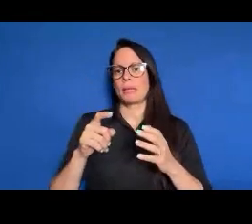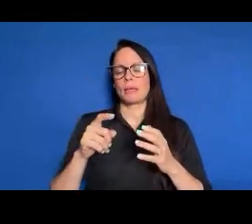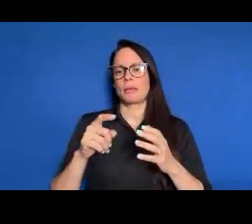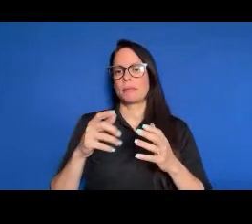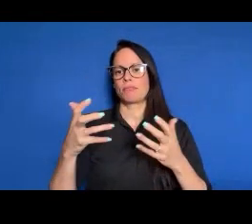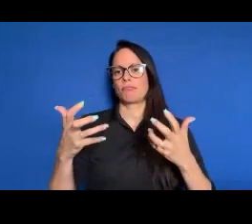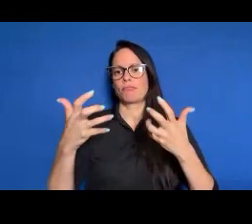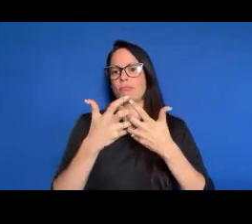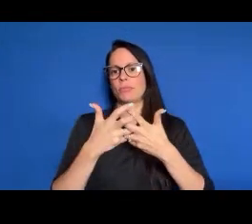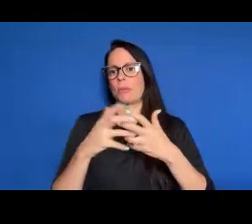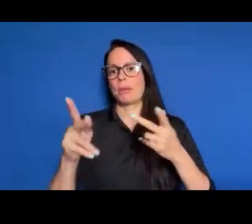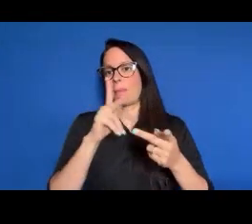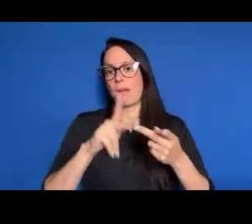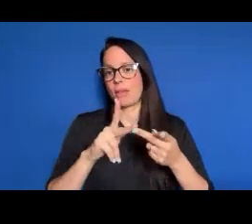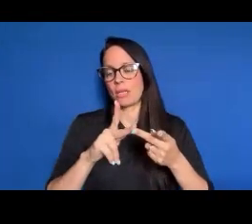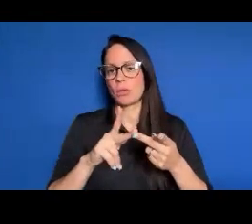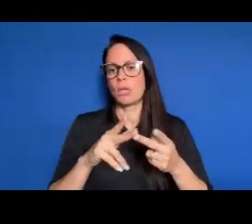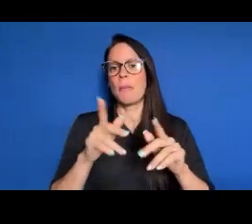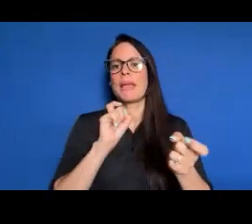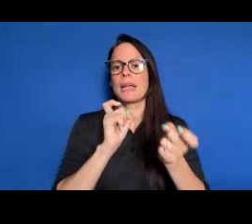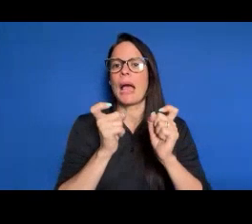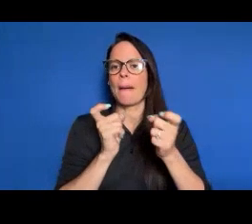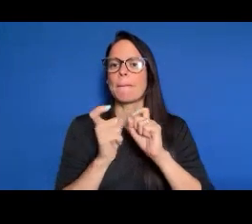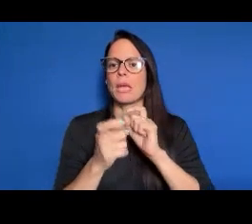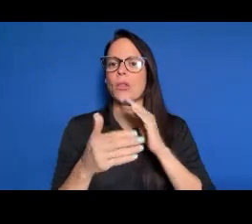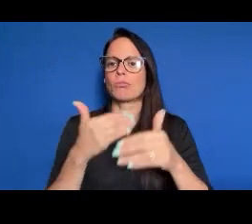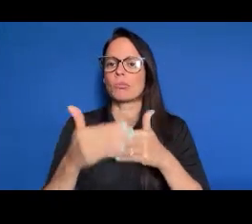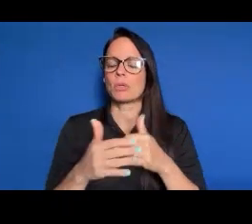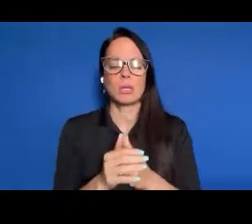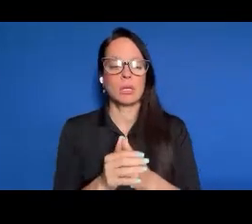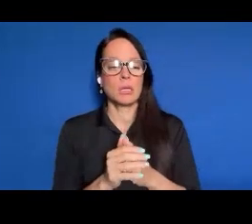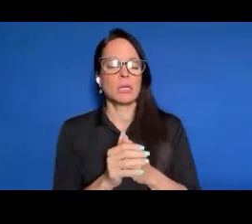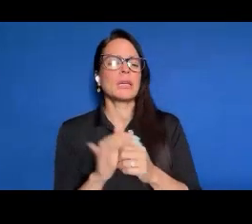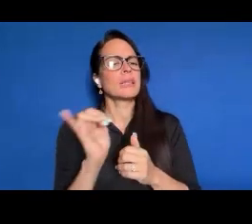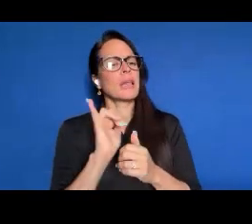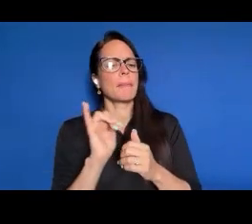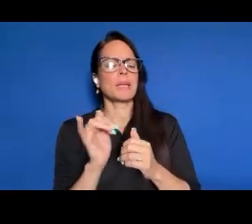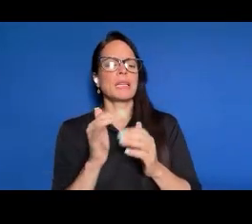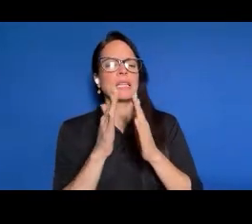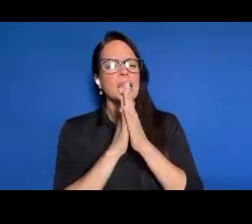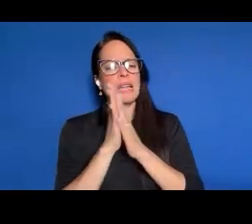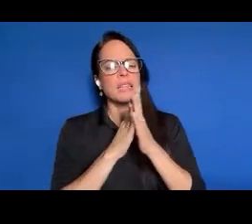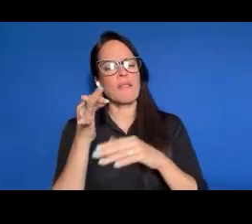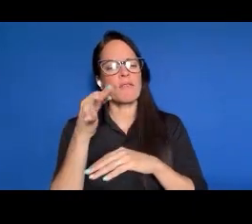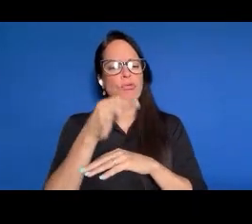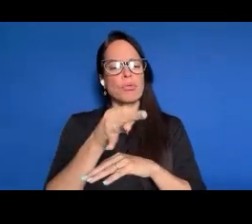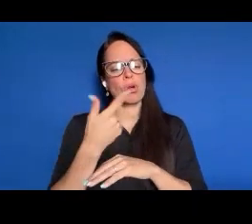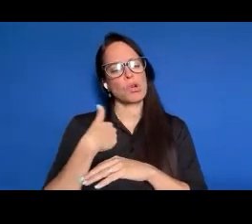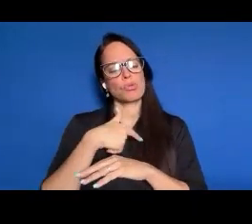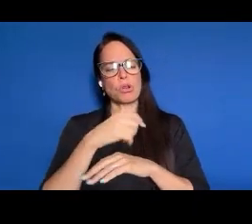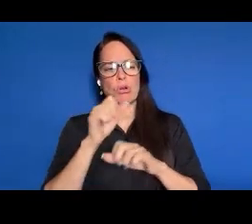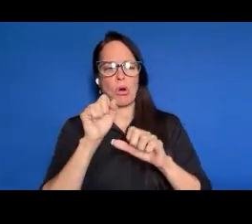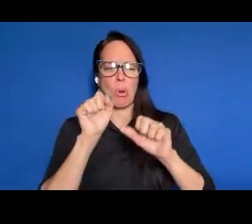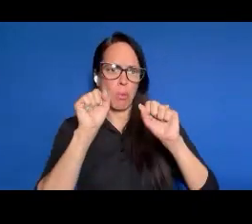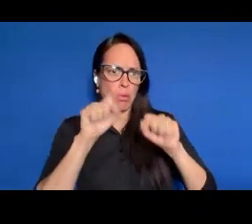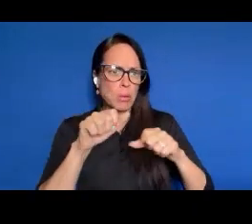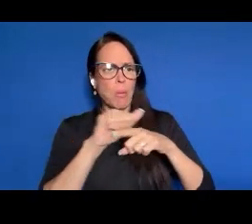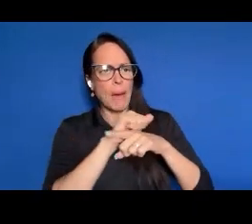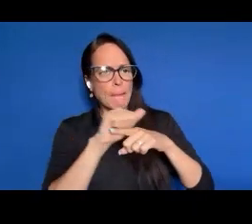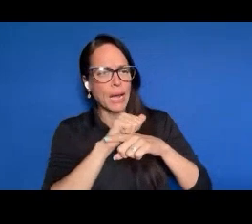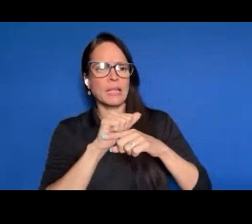va cambiando constantemente. Y sería interesante que en el futuro pudiéramos hacer un ejercicio nuestro. O sea, sería interesantísimo,